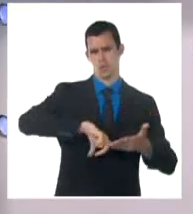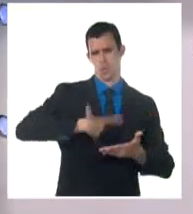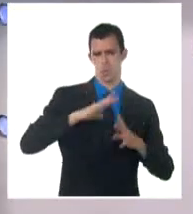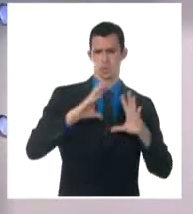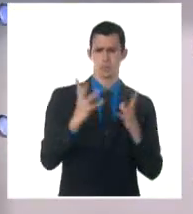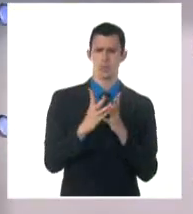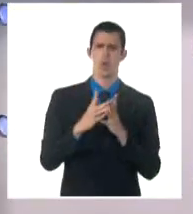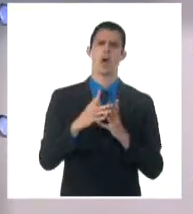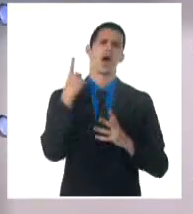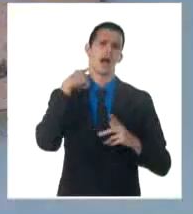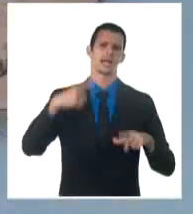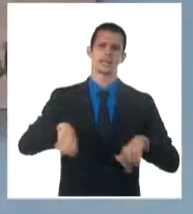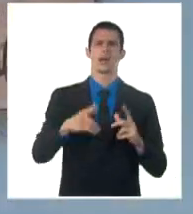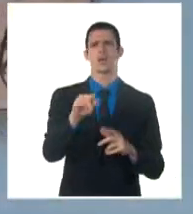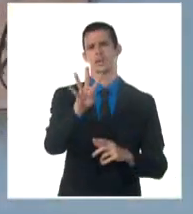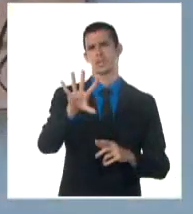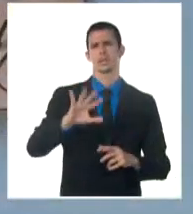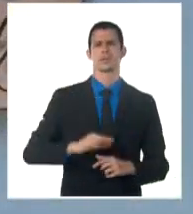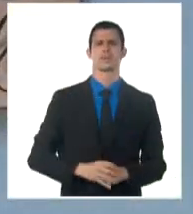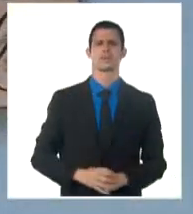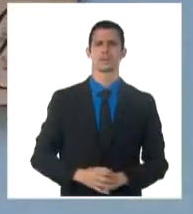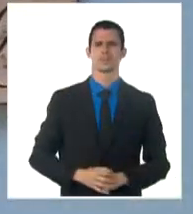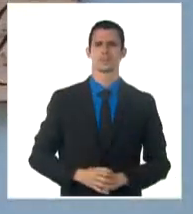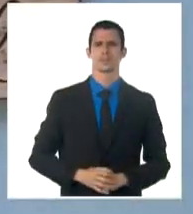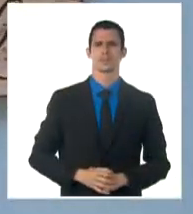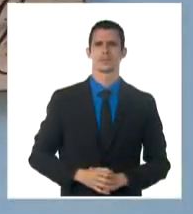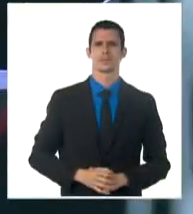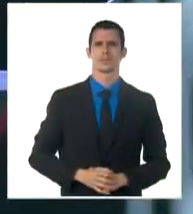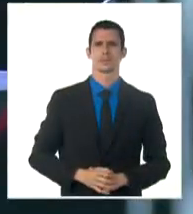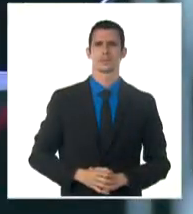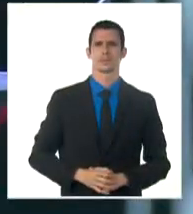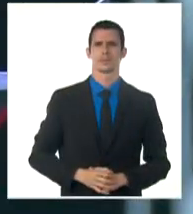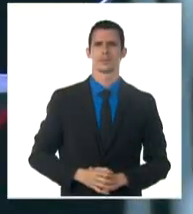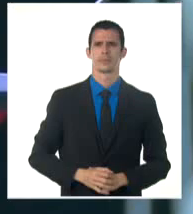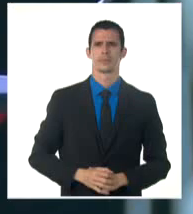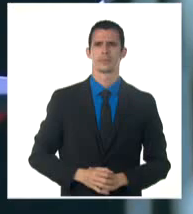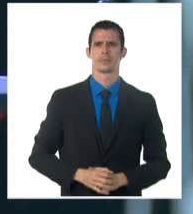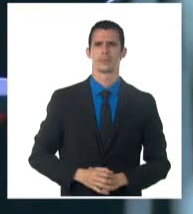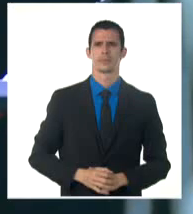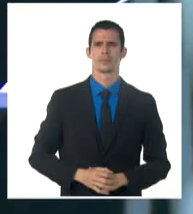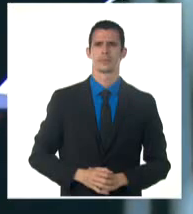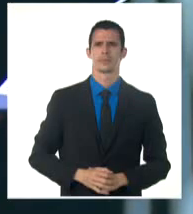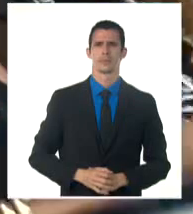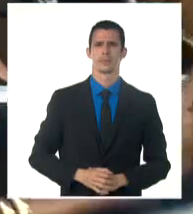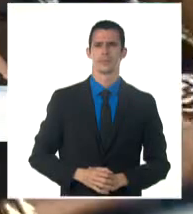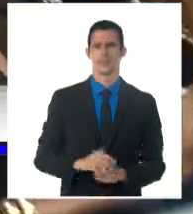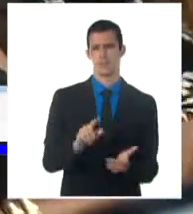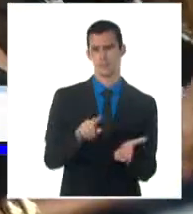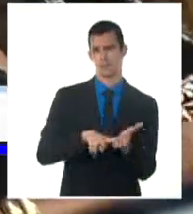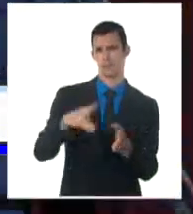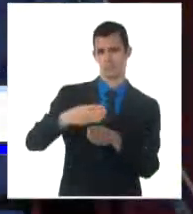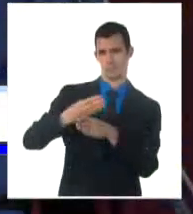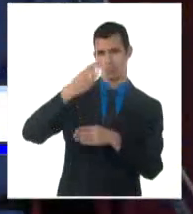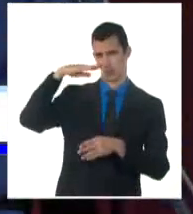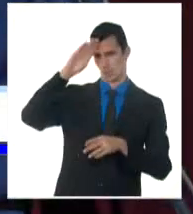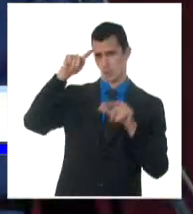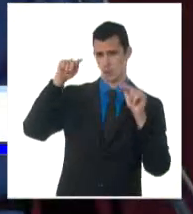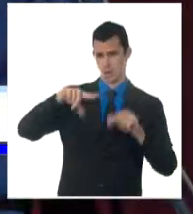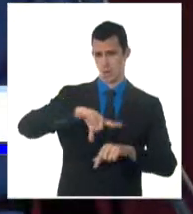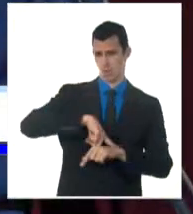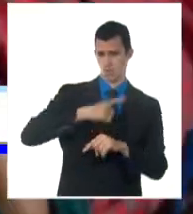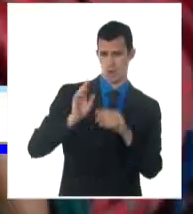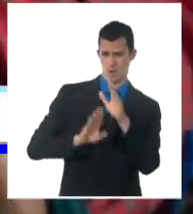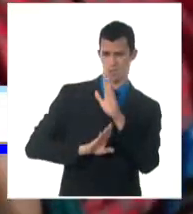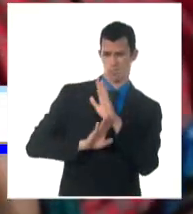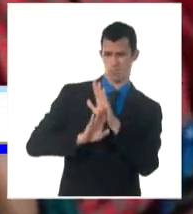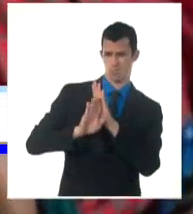a los fundadores de la organización. Con la creación del Comité Provincial de la UNIAC, la cultura en Santiago se vivió como